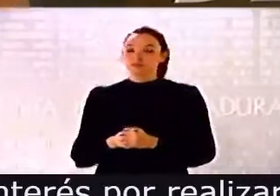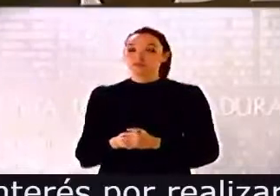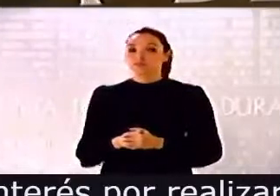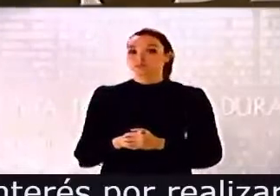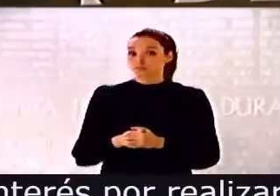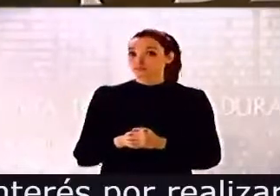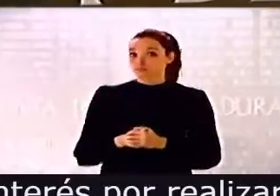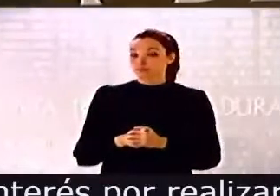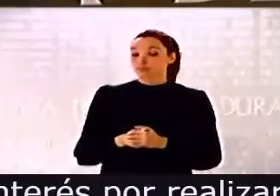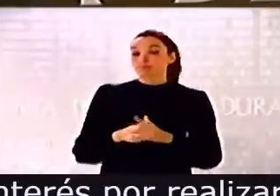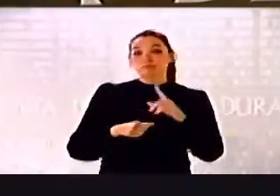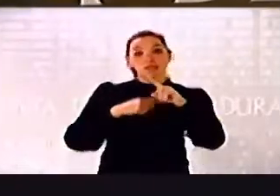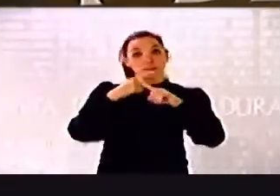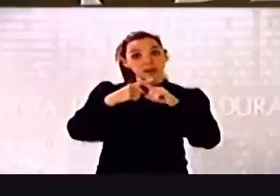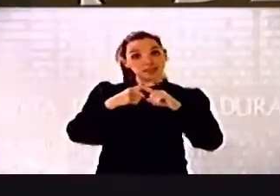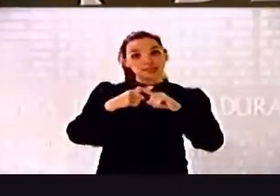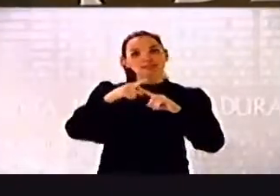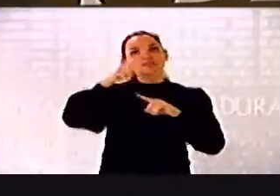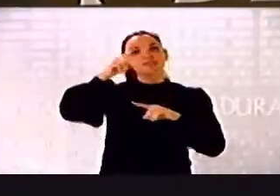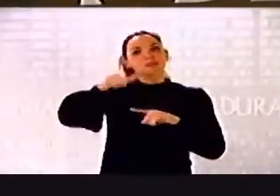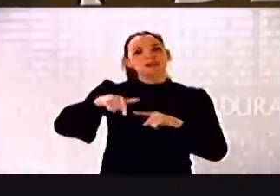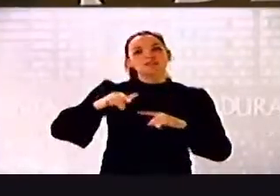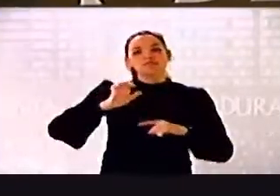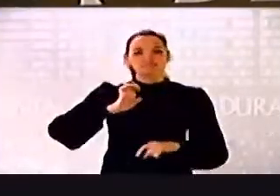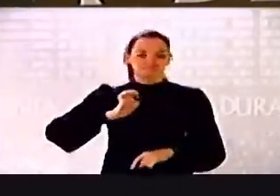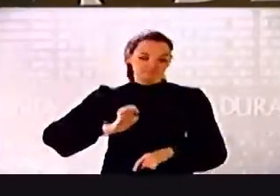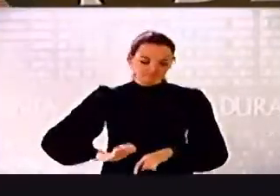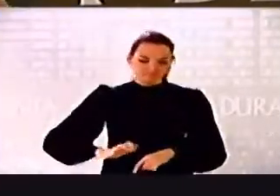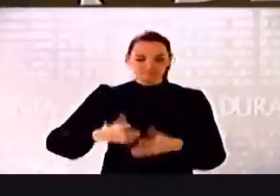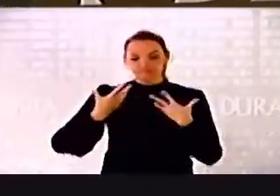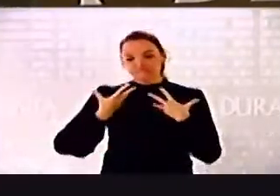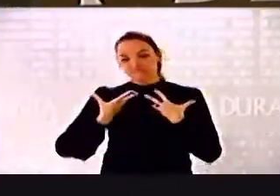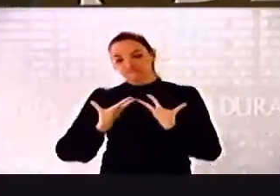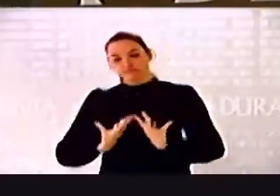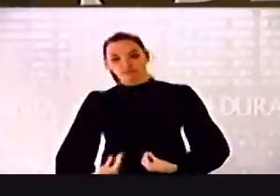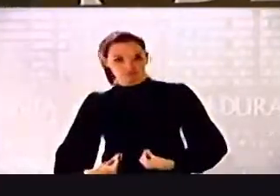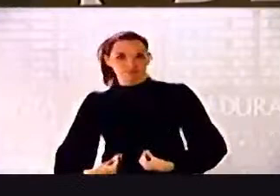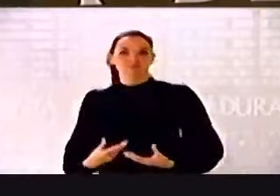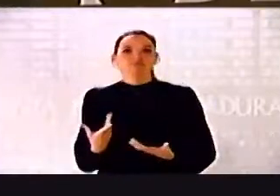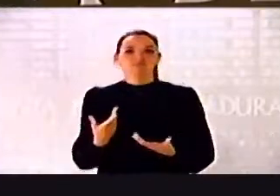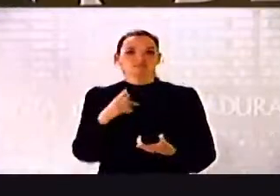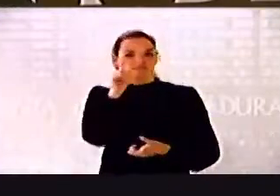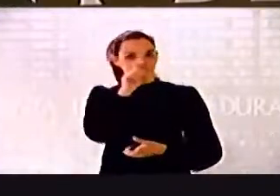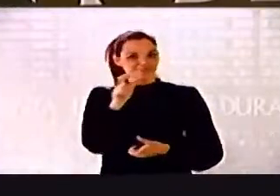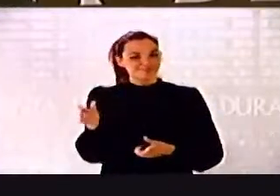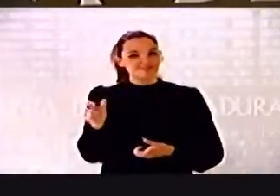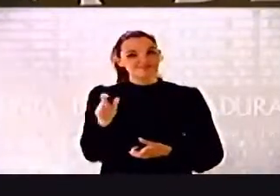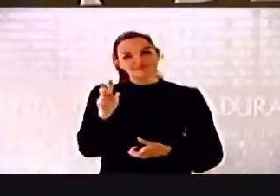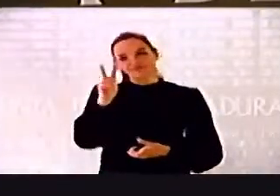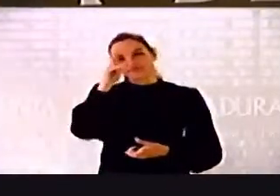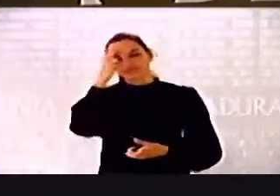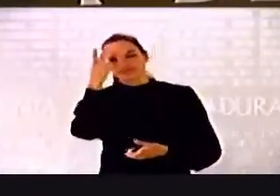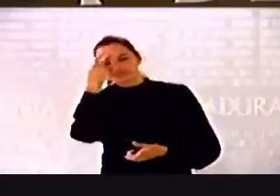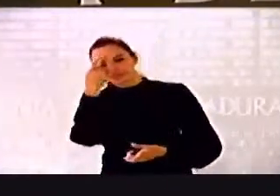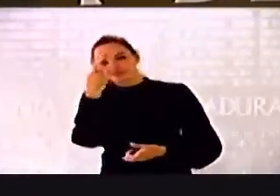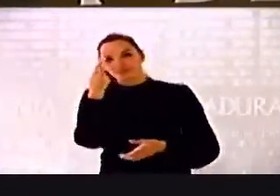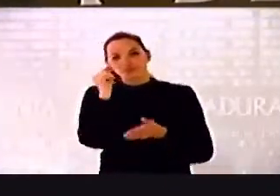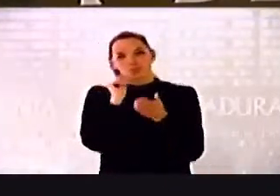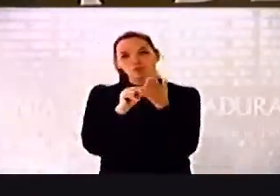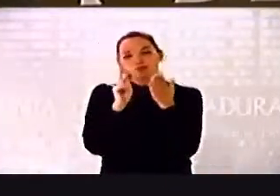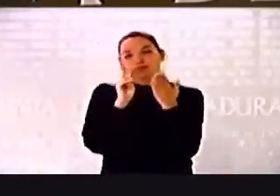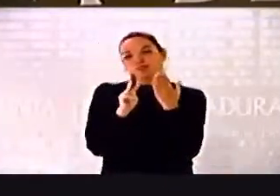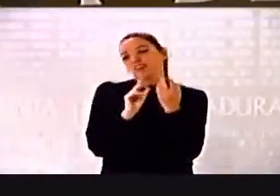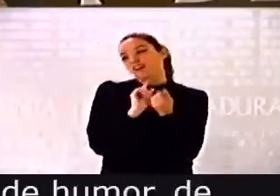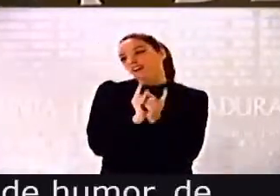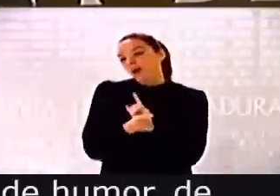Esto se combina con cambios del estado de ánimo, con cambios del humor, con cambios de percepciones,